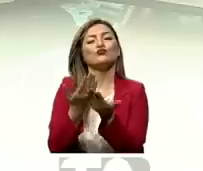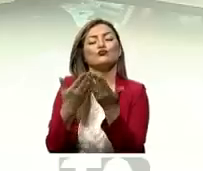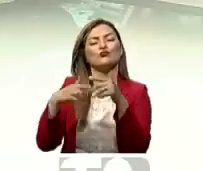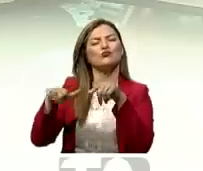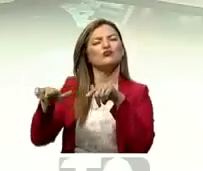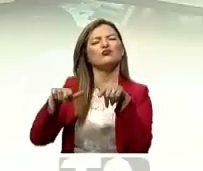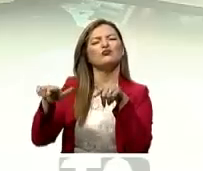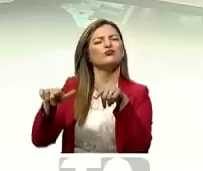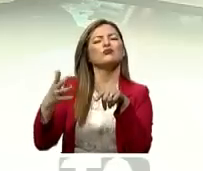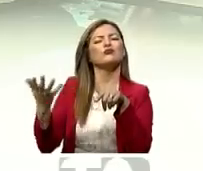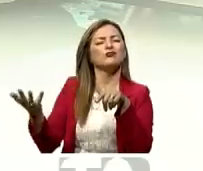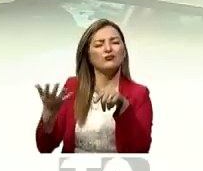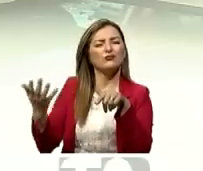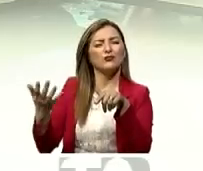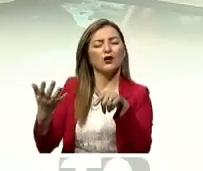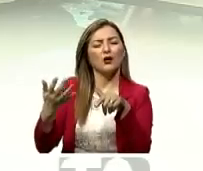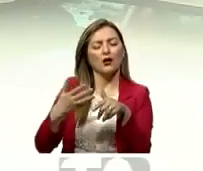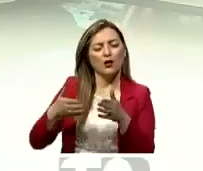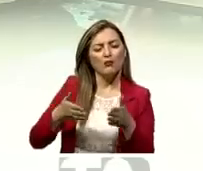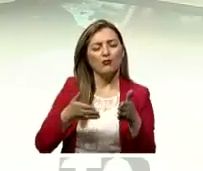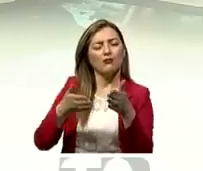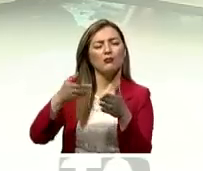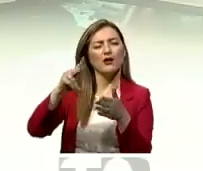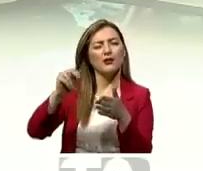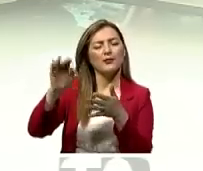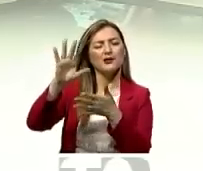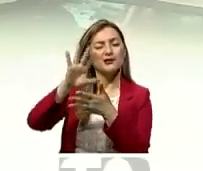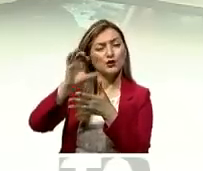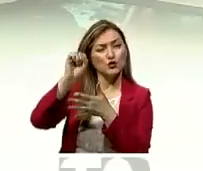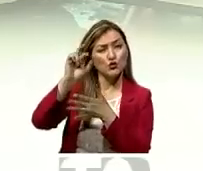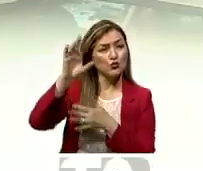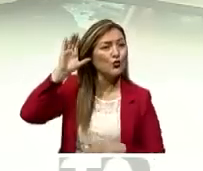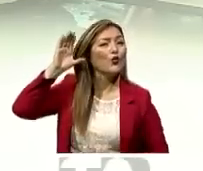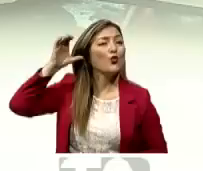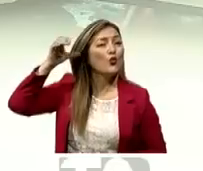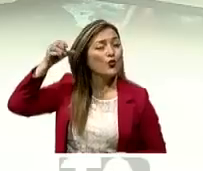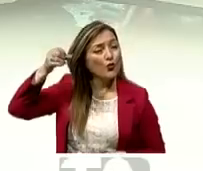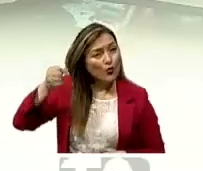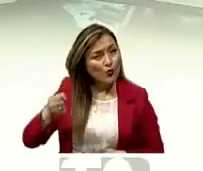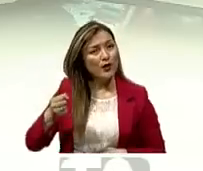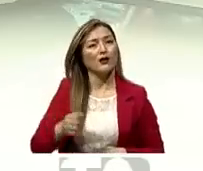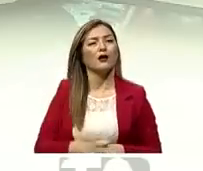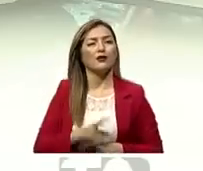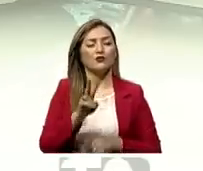la noche de este miércoles en la Panamericana Sur a la salida de Cuenca. Una persona más resultó herida. Un taxi y